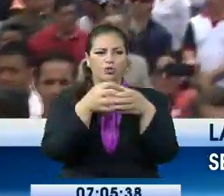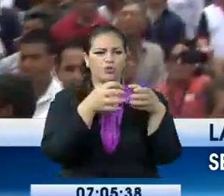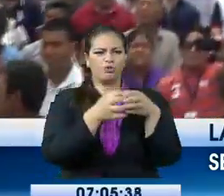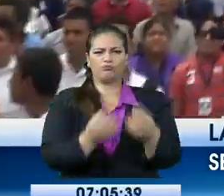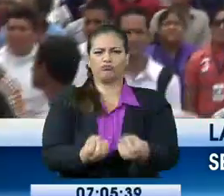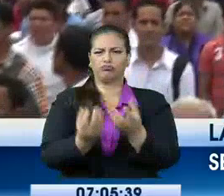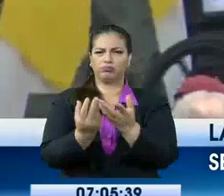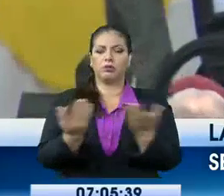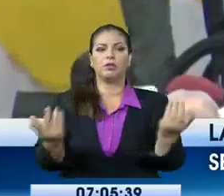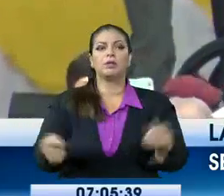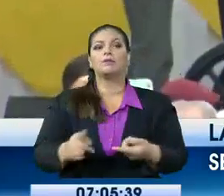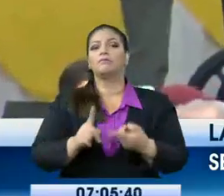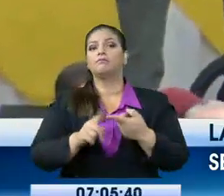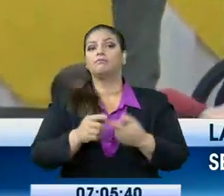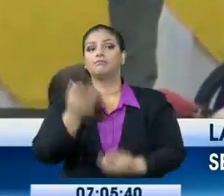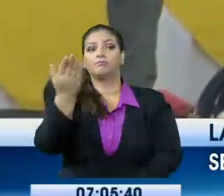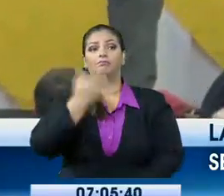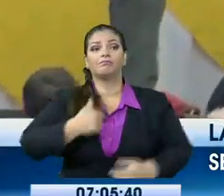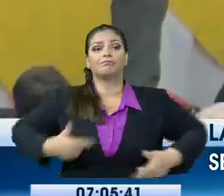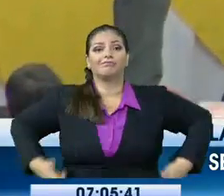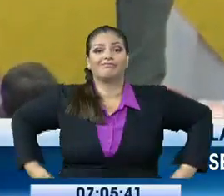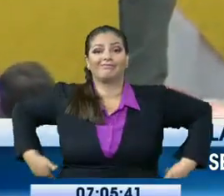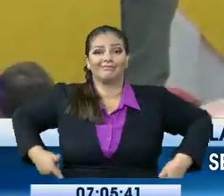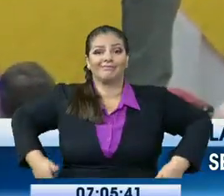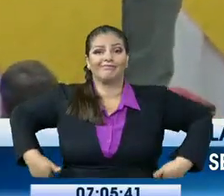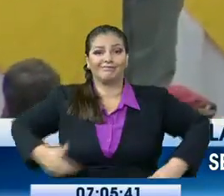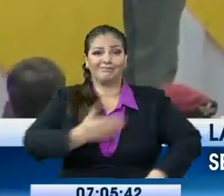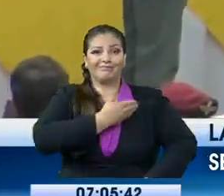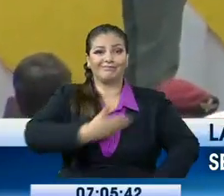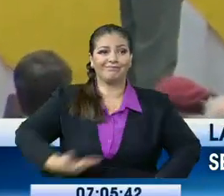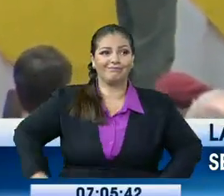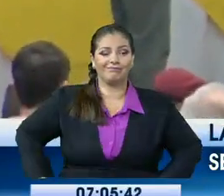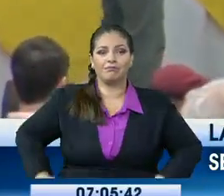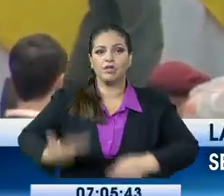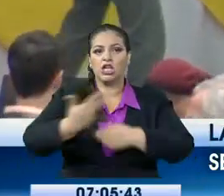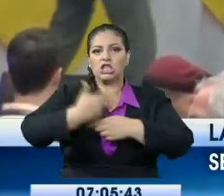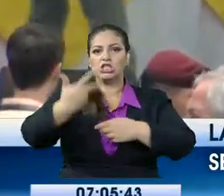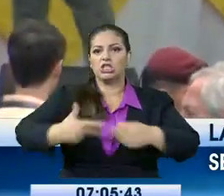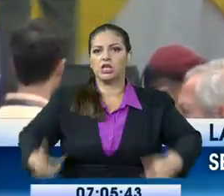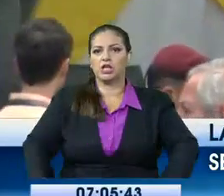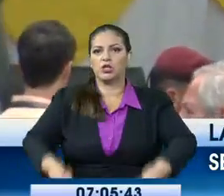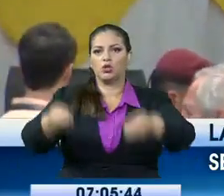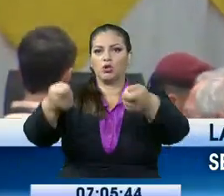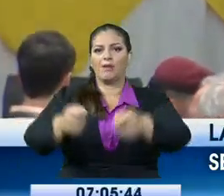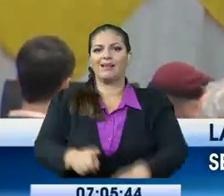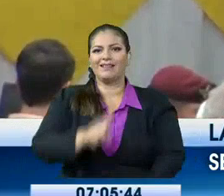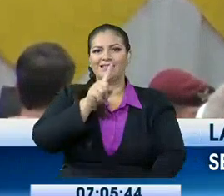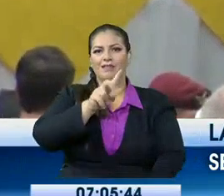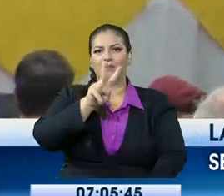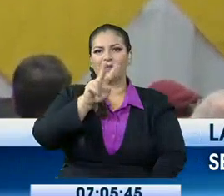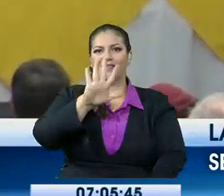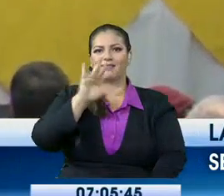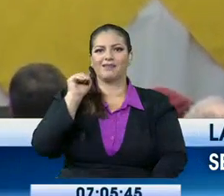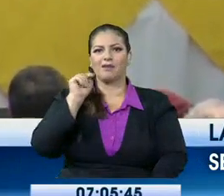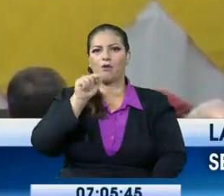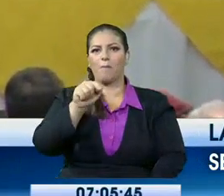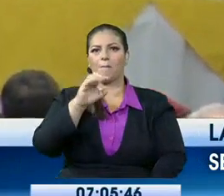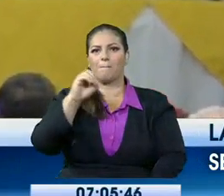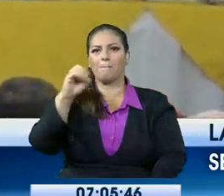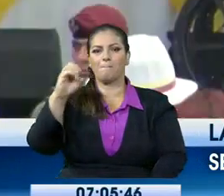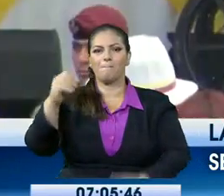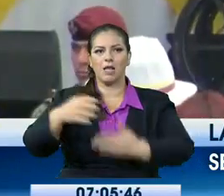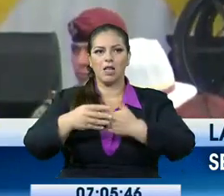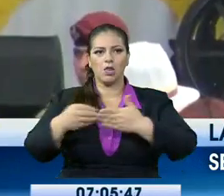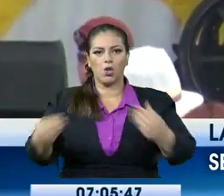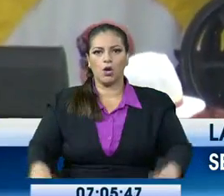encabezado por el presidente de la República, Lenín Moreno, quien entregó un cheque de $25,000 de Banecuador a la Asociación Nuevo